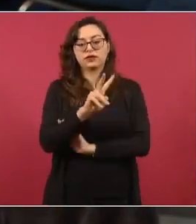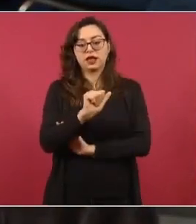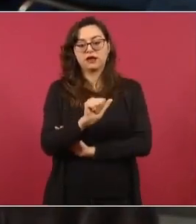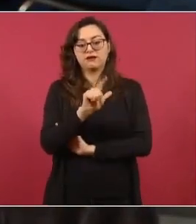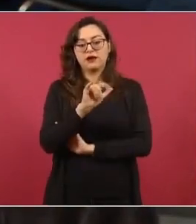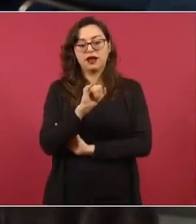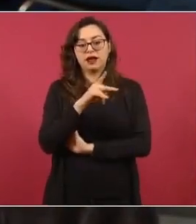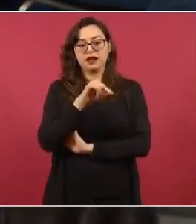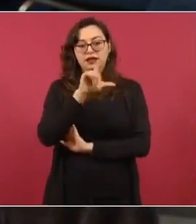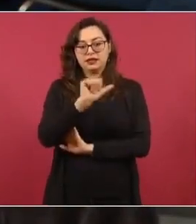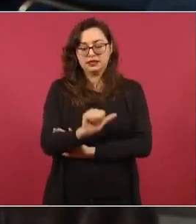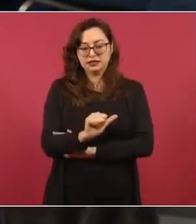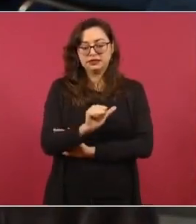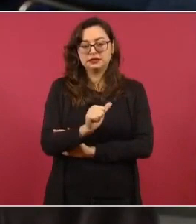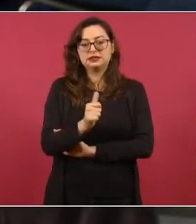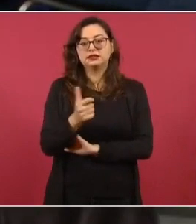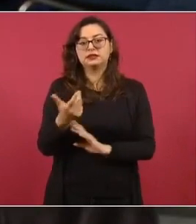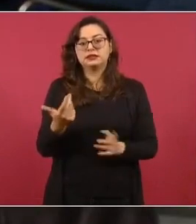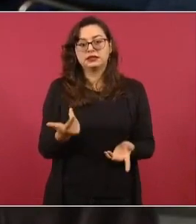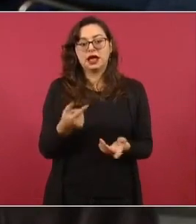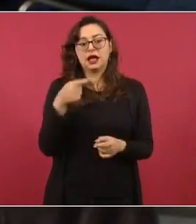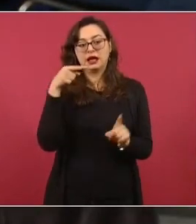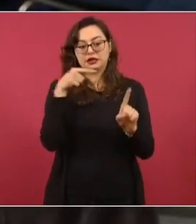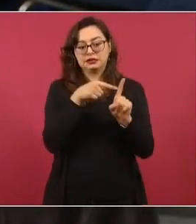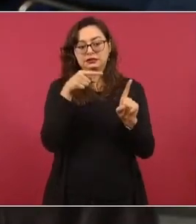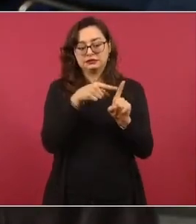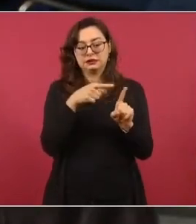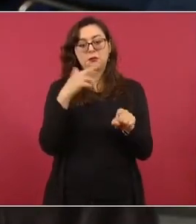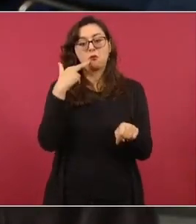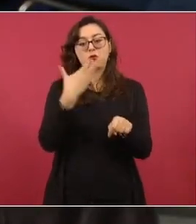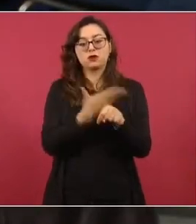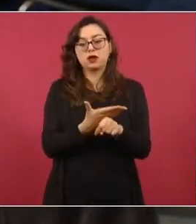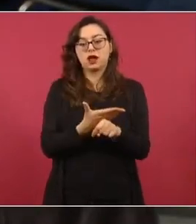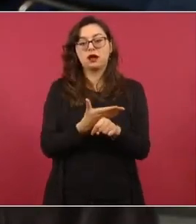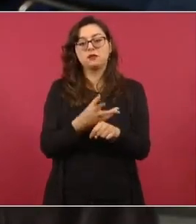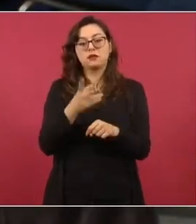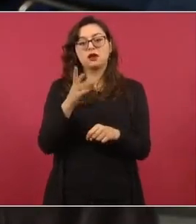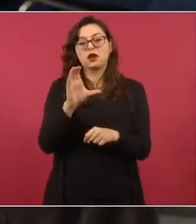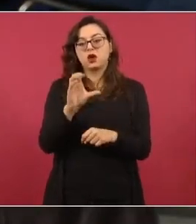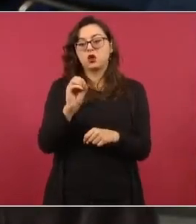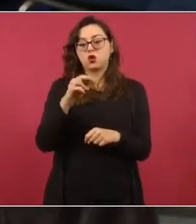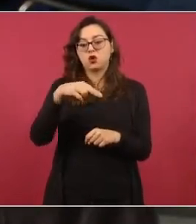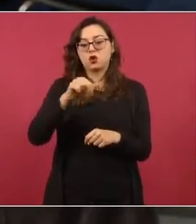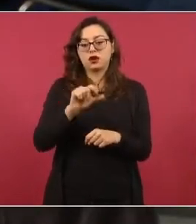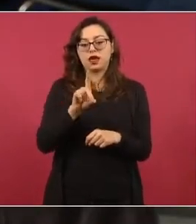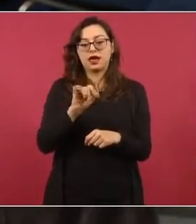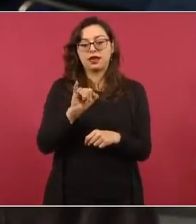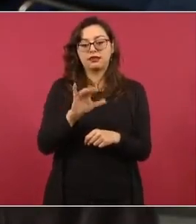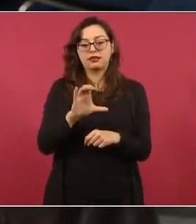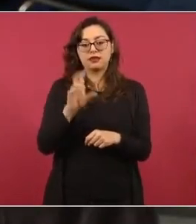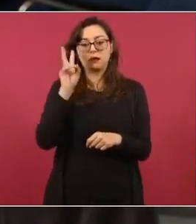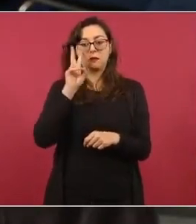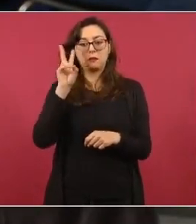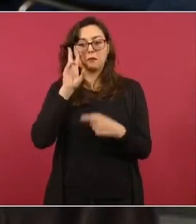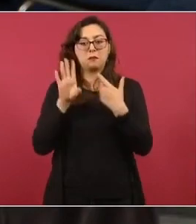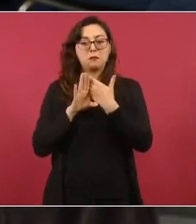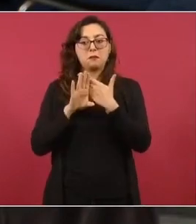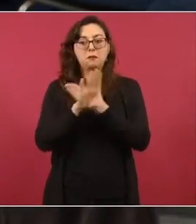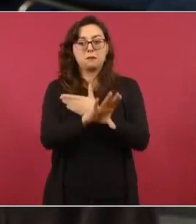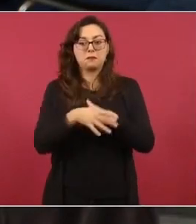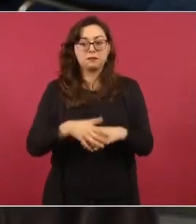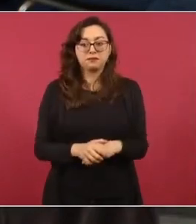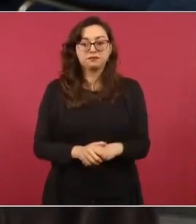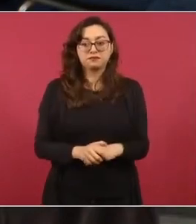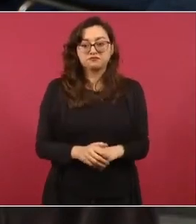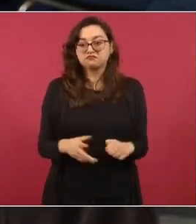la Comisión Nacional contra las Adicciones, la CONADIC, y ella me decía que efectivamente el mexicano consume fentanilo, pero no es un tema